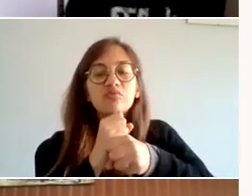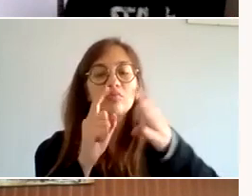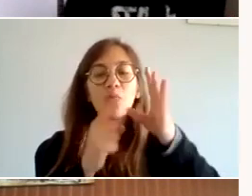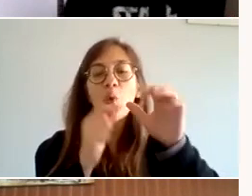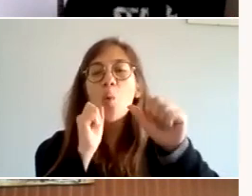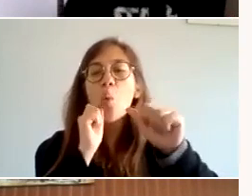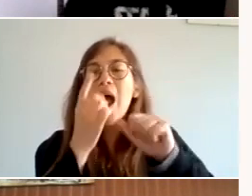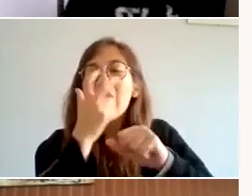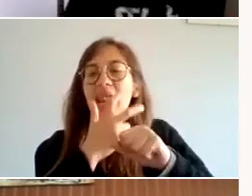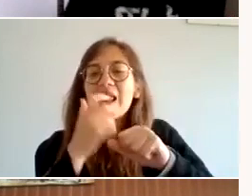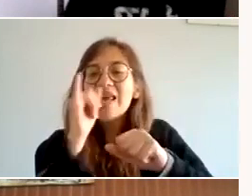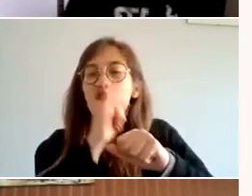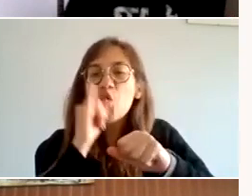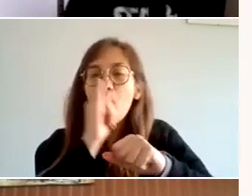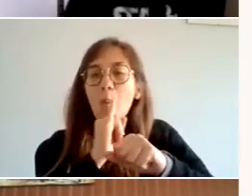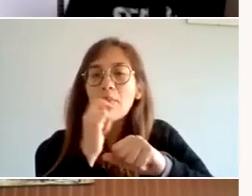¿ya?